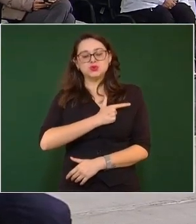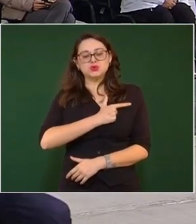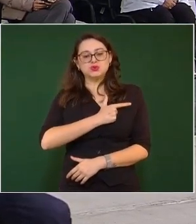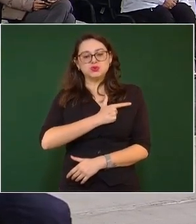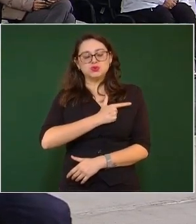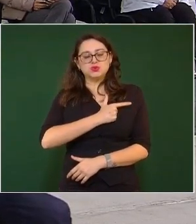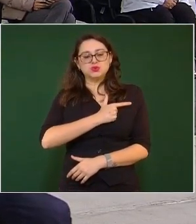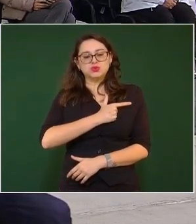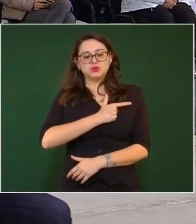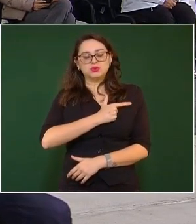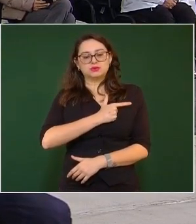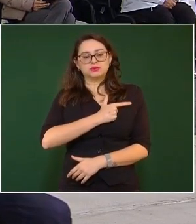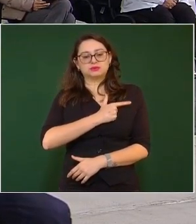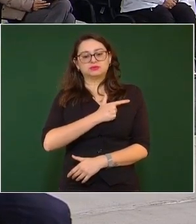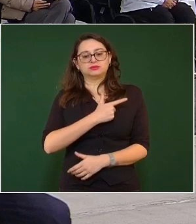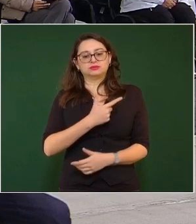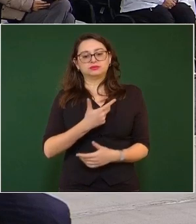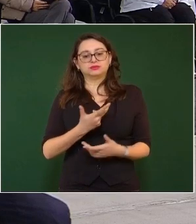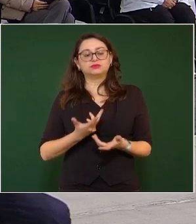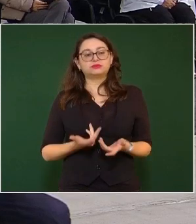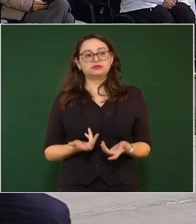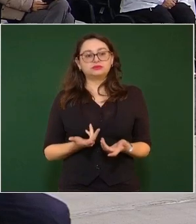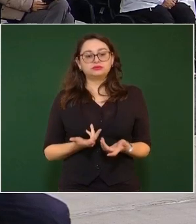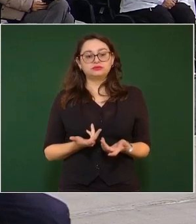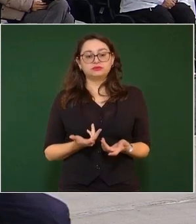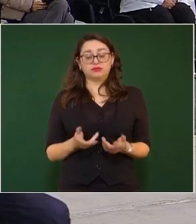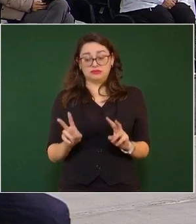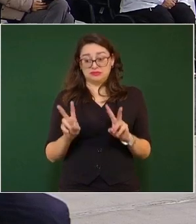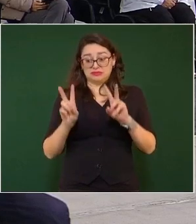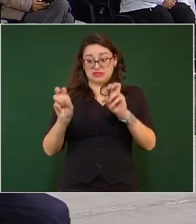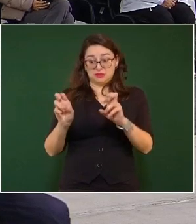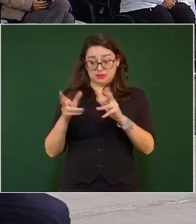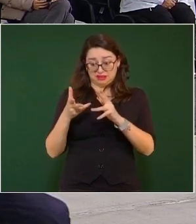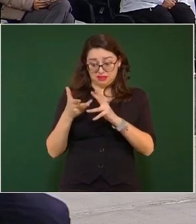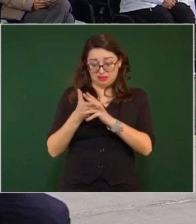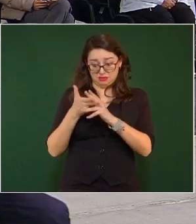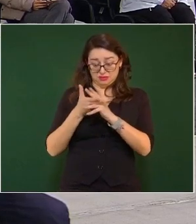ocupe en homicidio